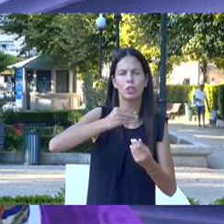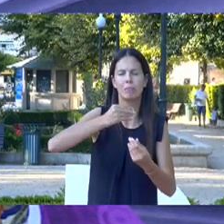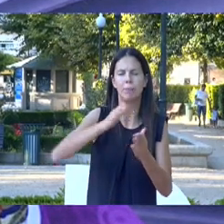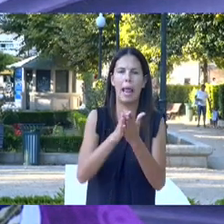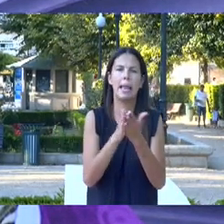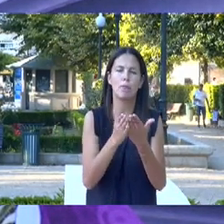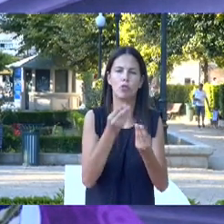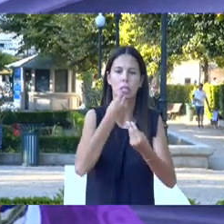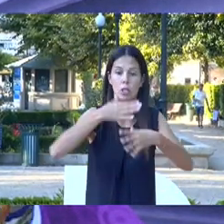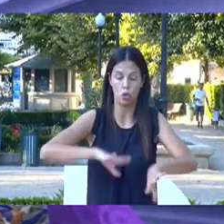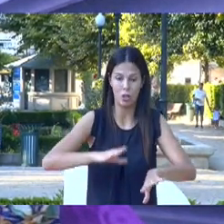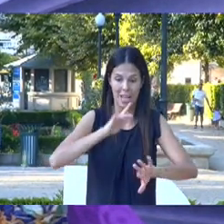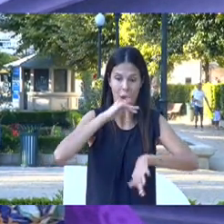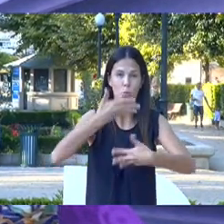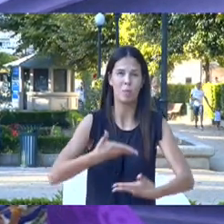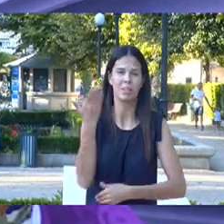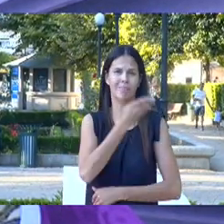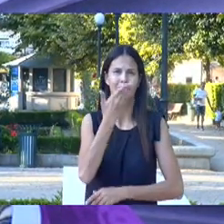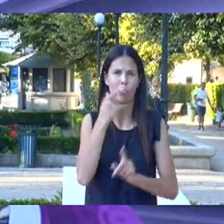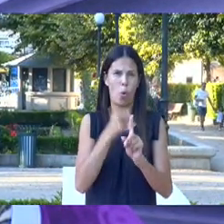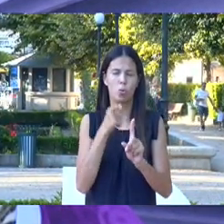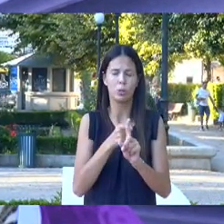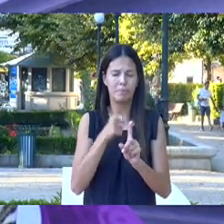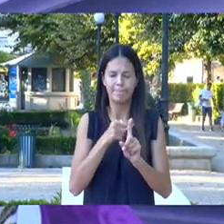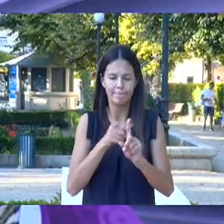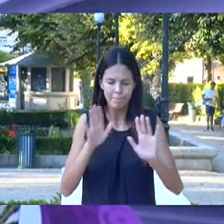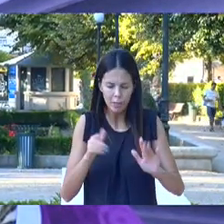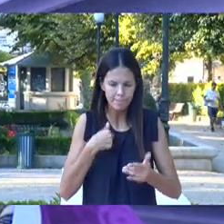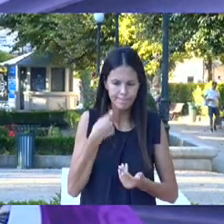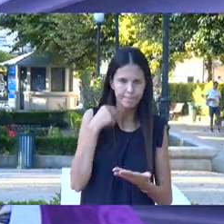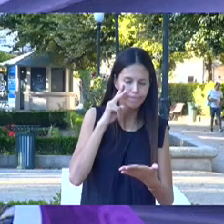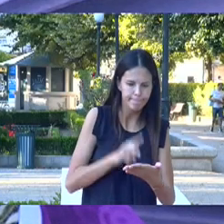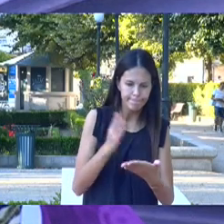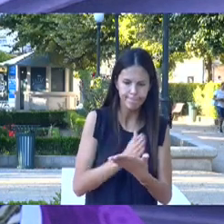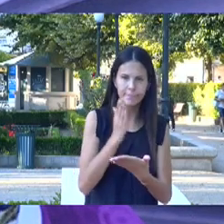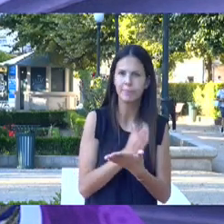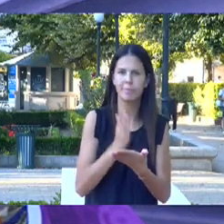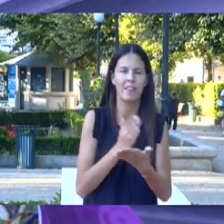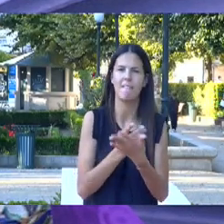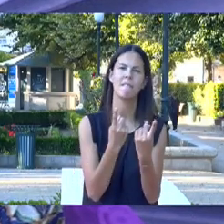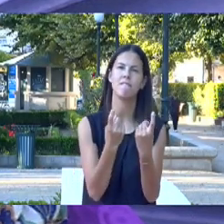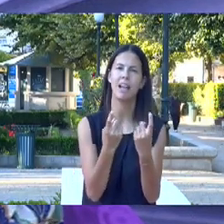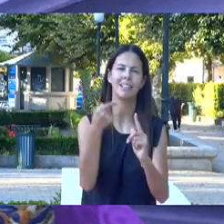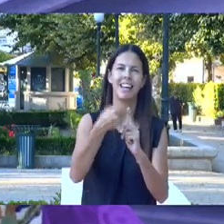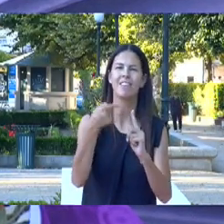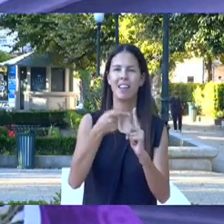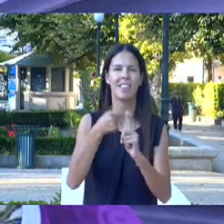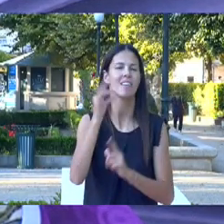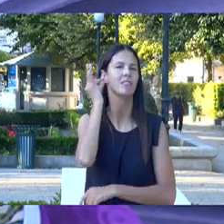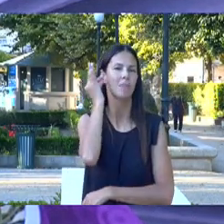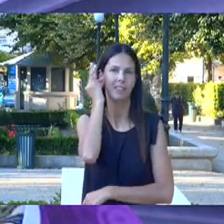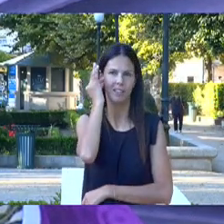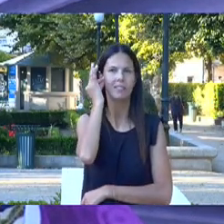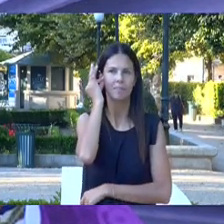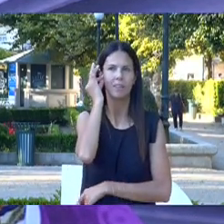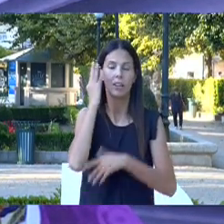historia que aínda se seguen usando hoxe nas escolas, nos que hai un déficit alarmante de referentes femininos.